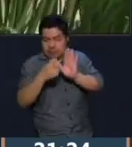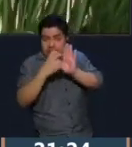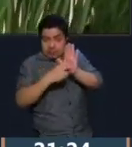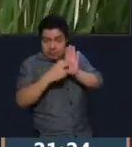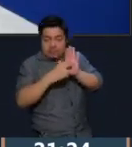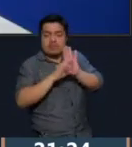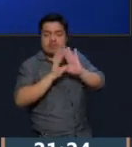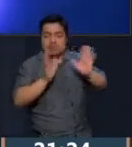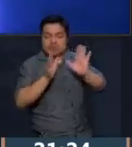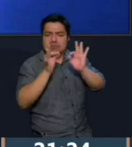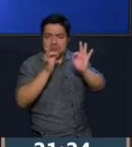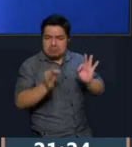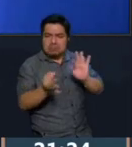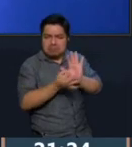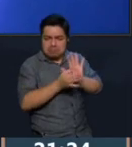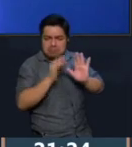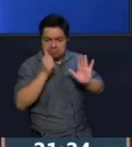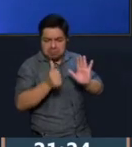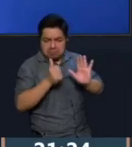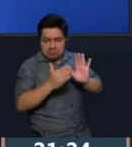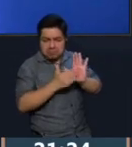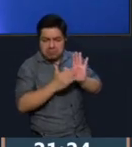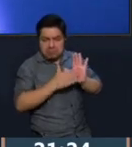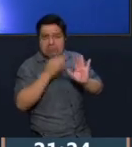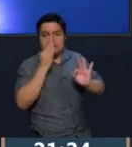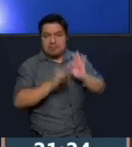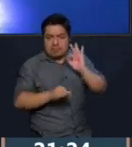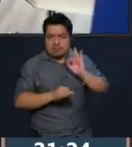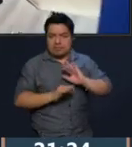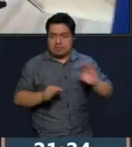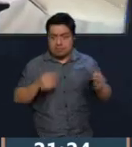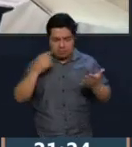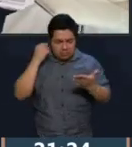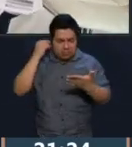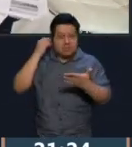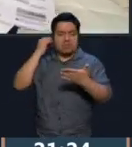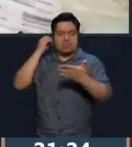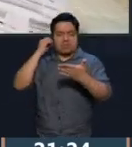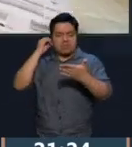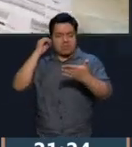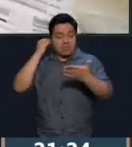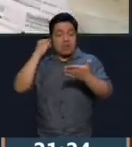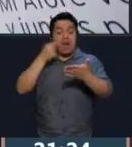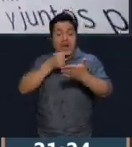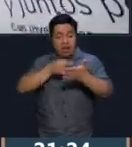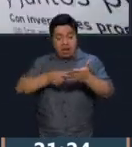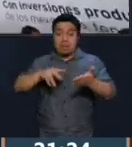términos correctos, con la última versión, pues ustedes van a ver que